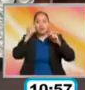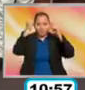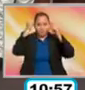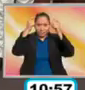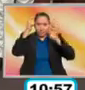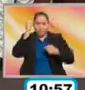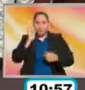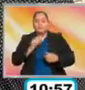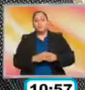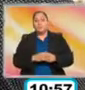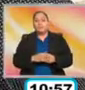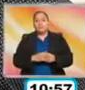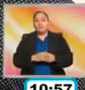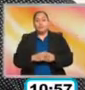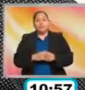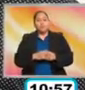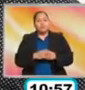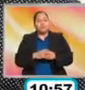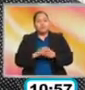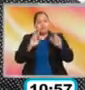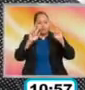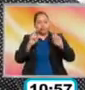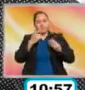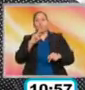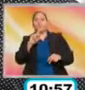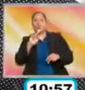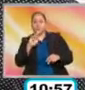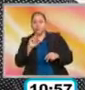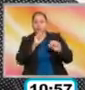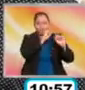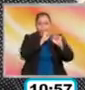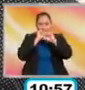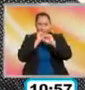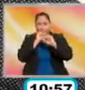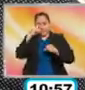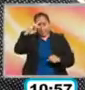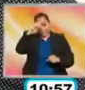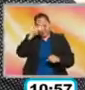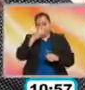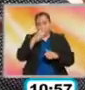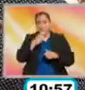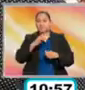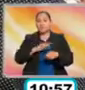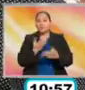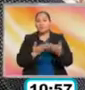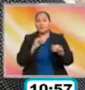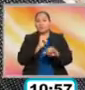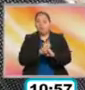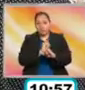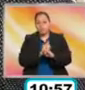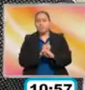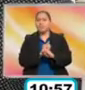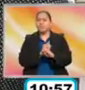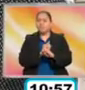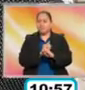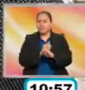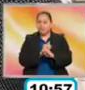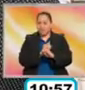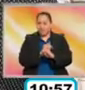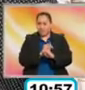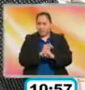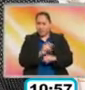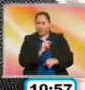Como grupero, ¿se ha batallado dentro de la industria musical, lo que platicamos? Porque ya estás en plataformas digitales, es más fuerte el